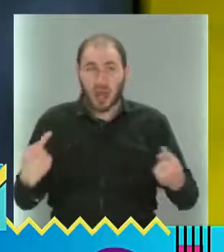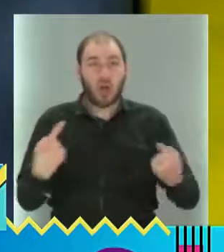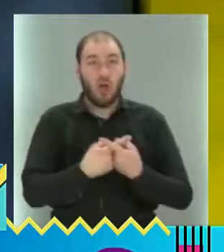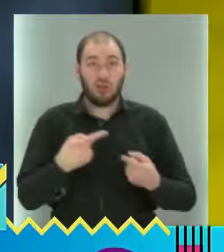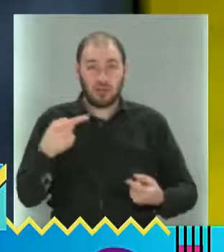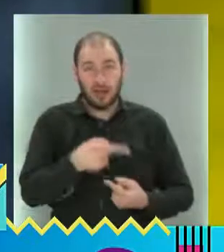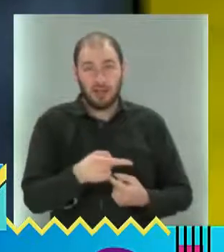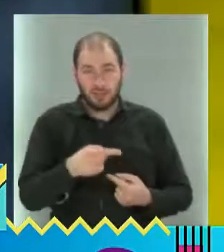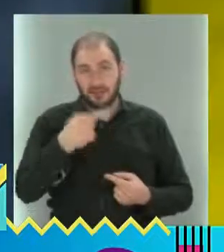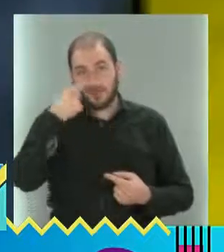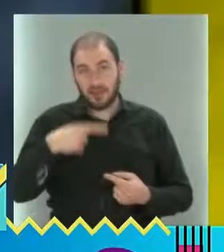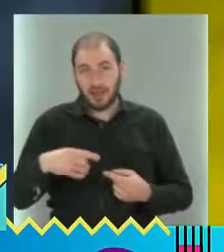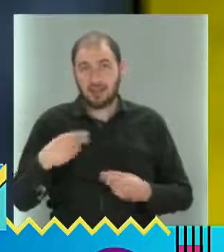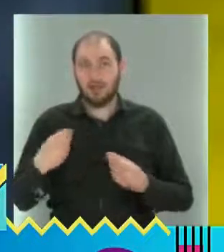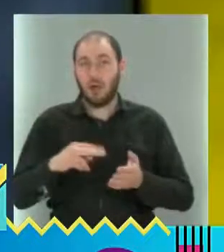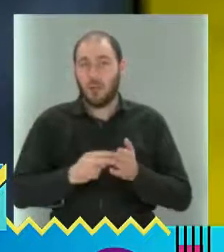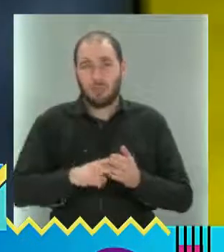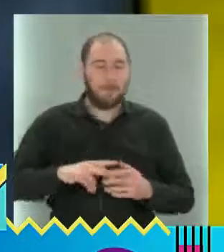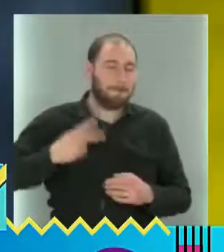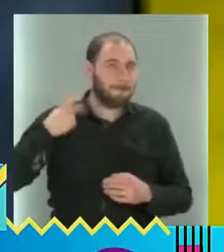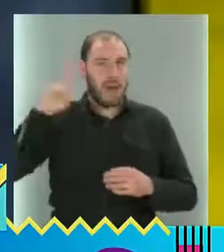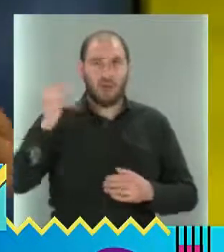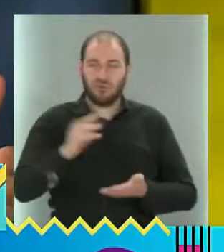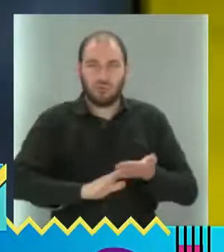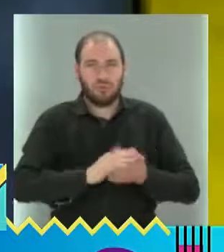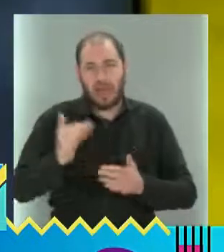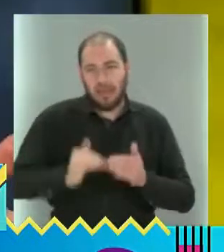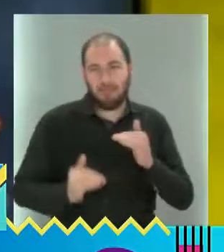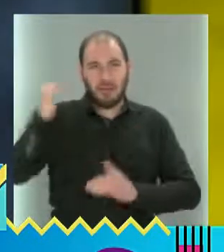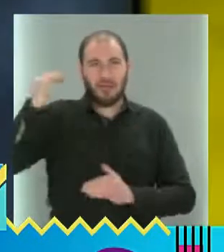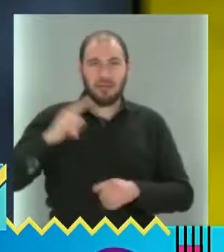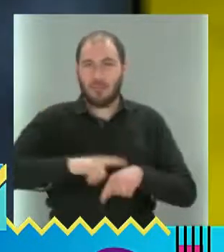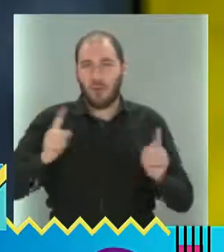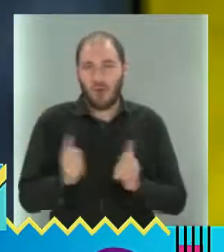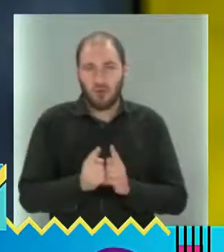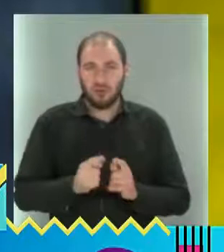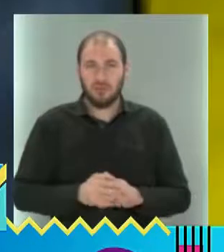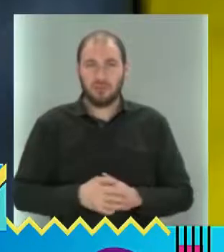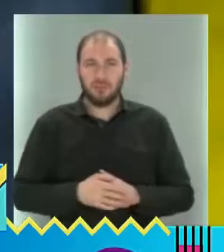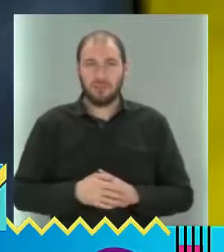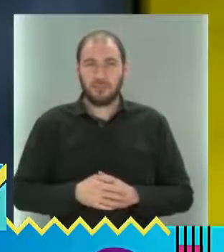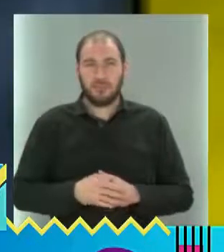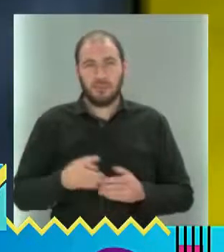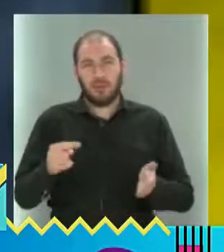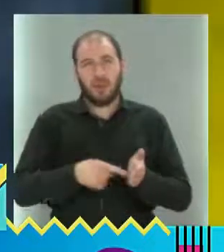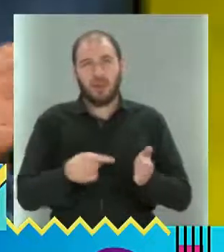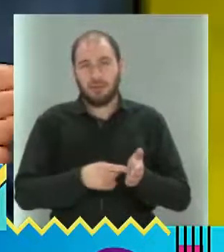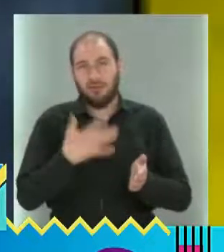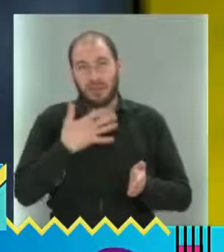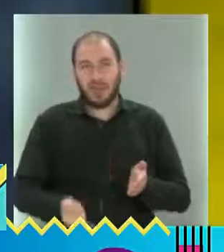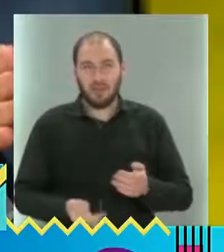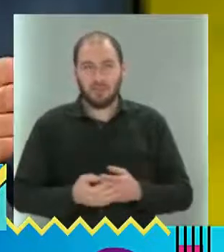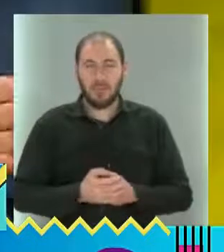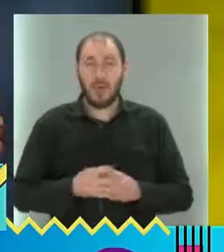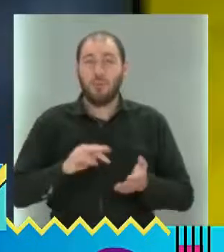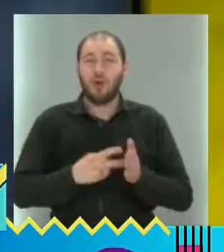eso, termina generando un problema mayor que el que intentó resolver en el corto plazo. Eso está, es una realidad.